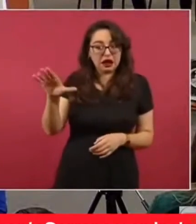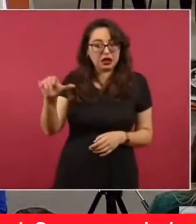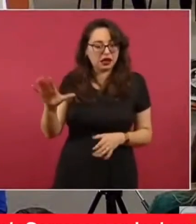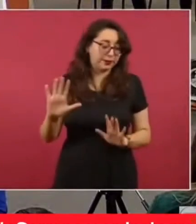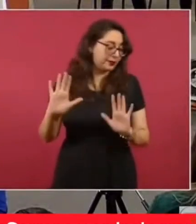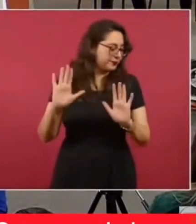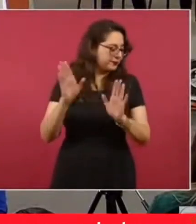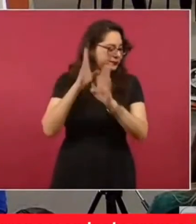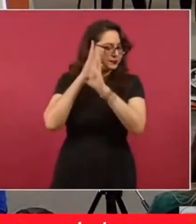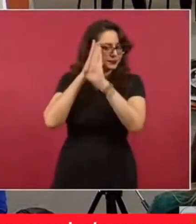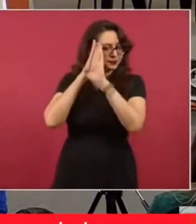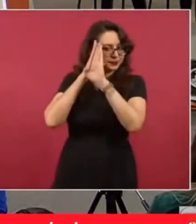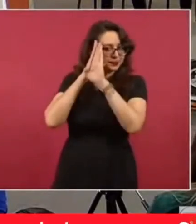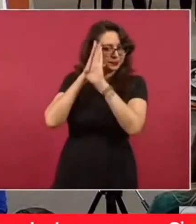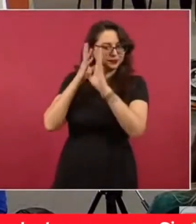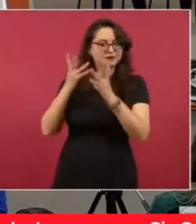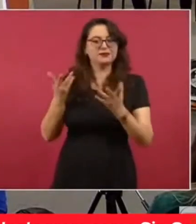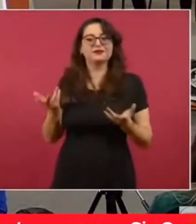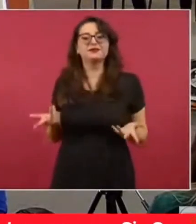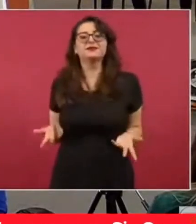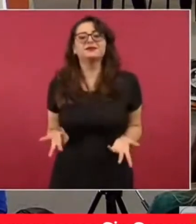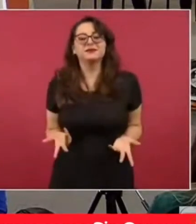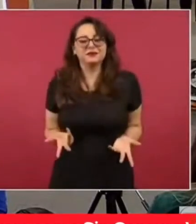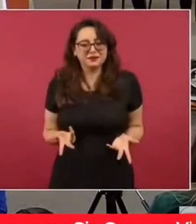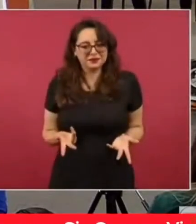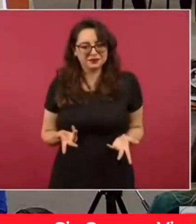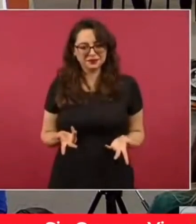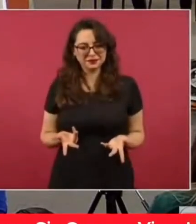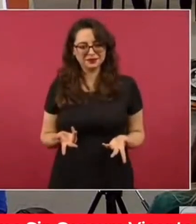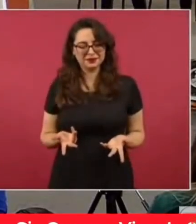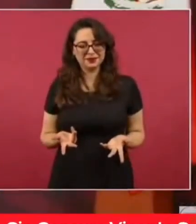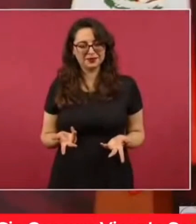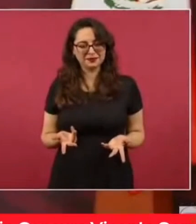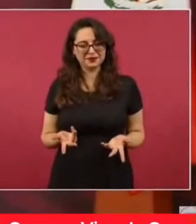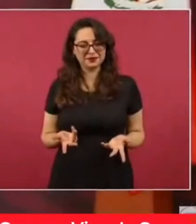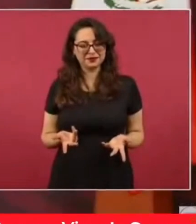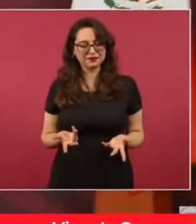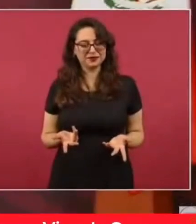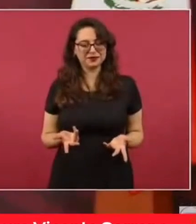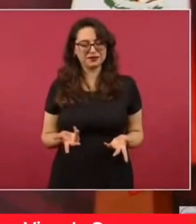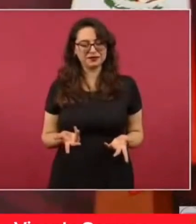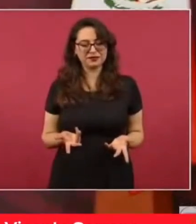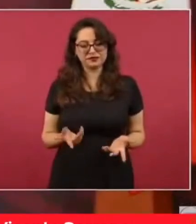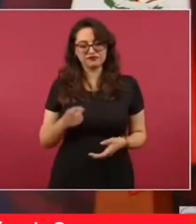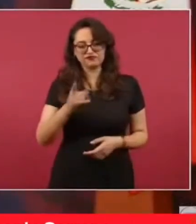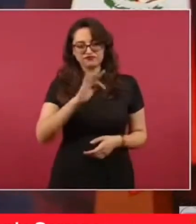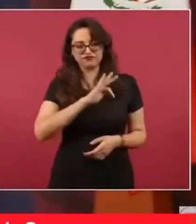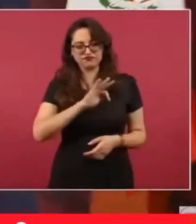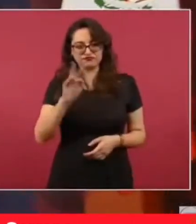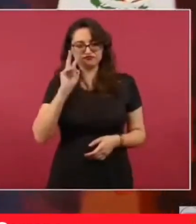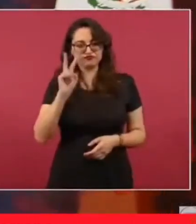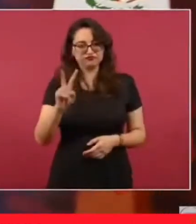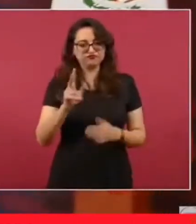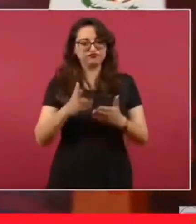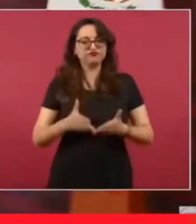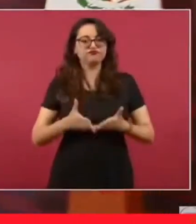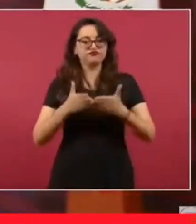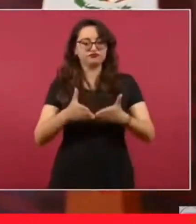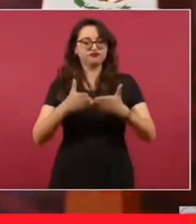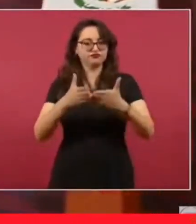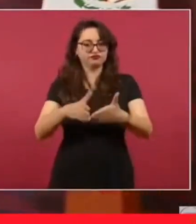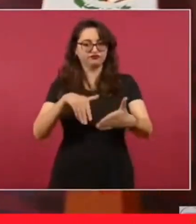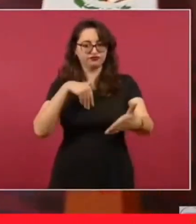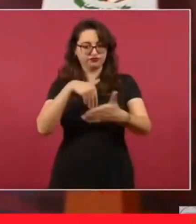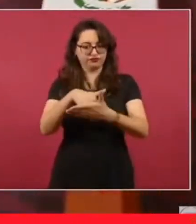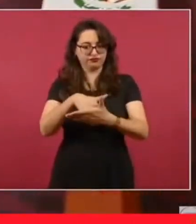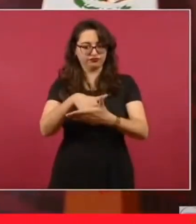pero se les ha planteado a Bueno Este es el puerto se les ha